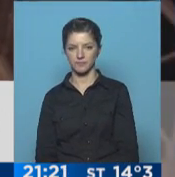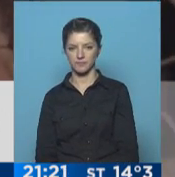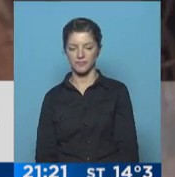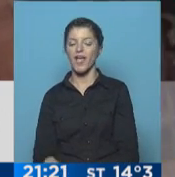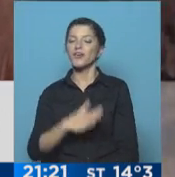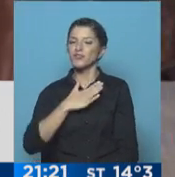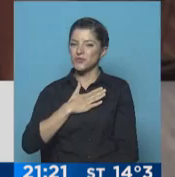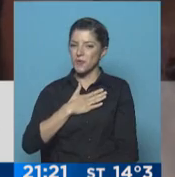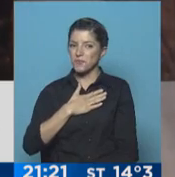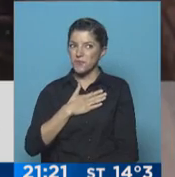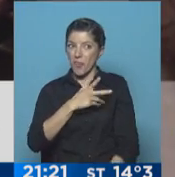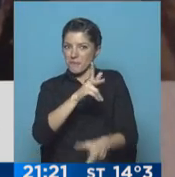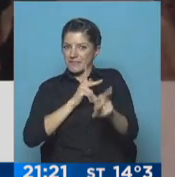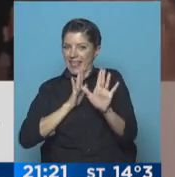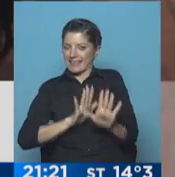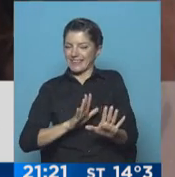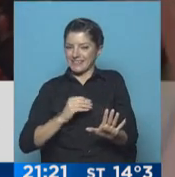Yo lo llevo